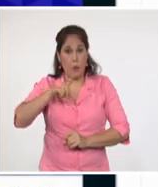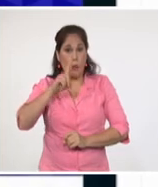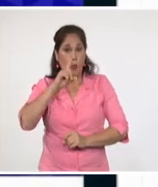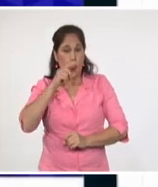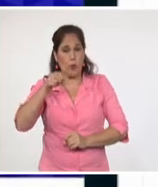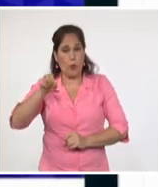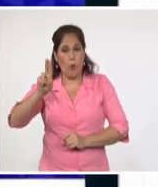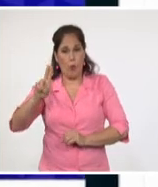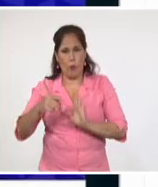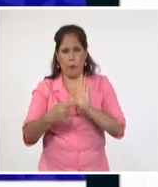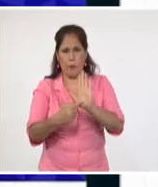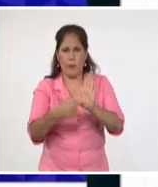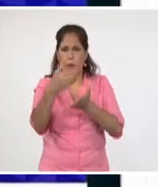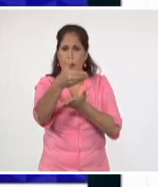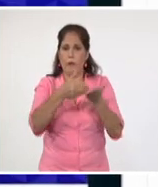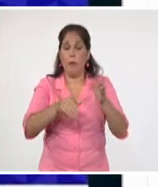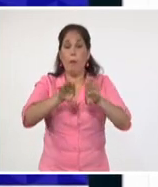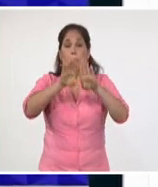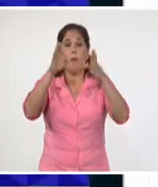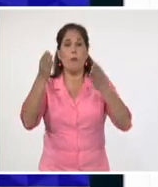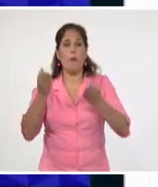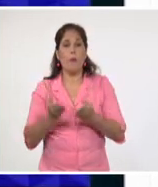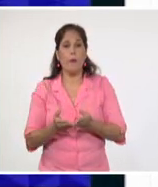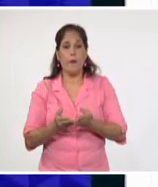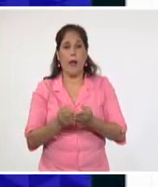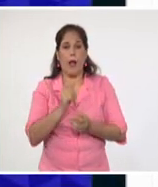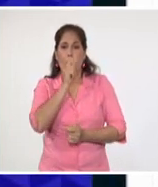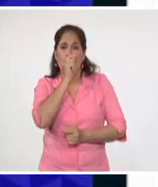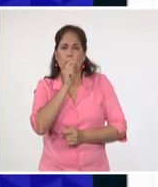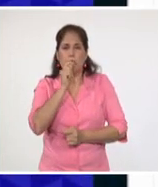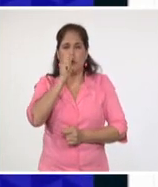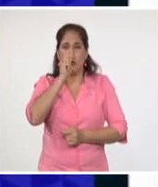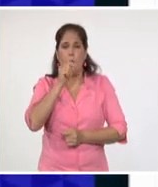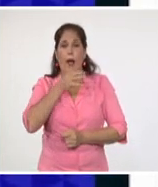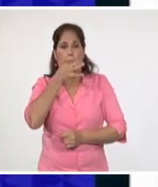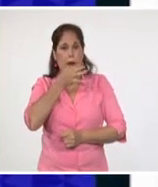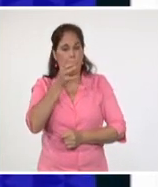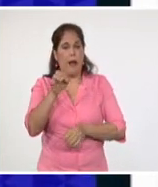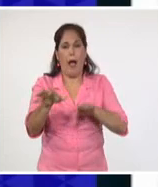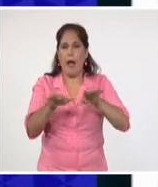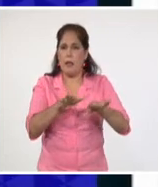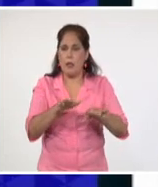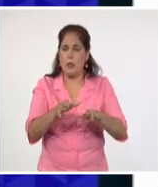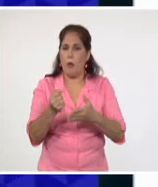Unidas presenta el informe mundial sobre las drogas y llama a reforzar la acción y